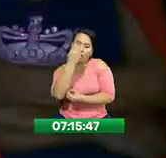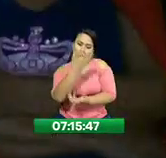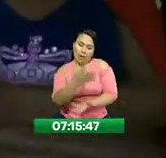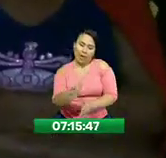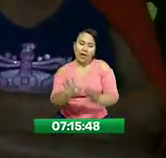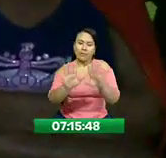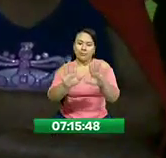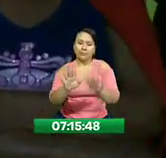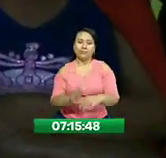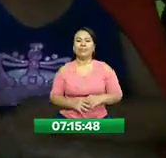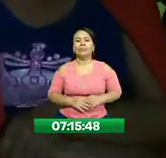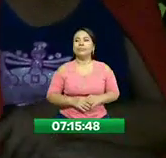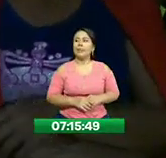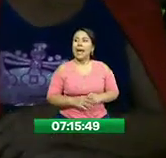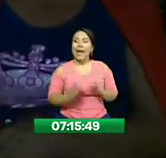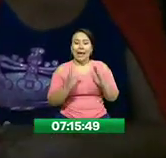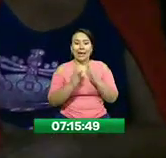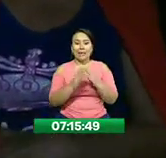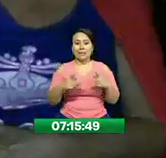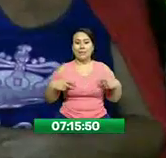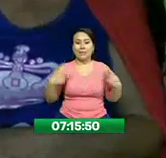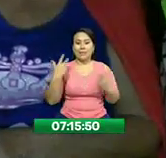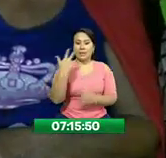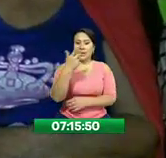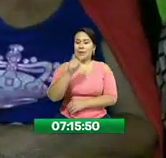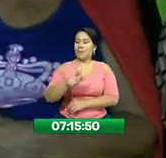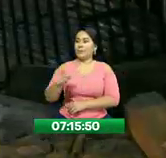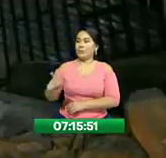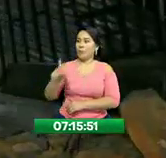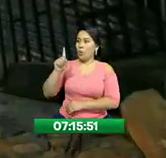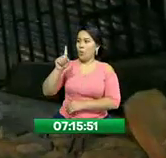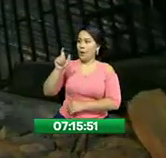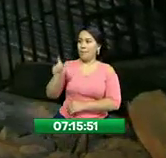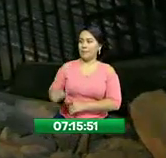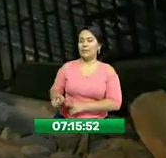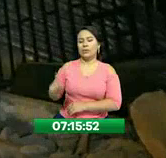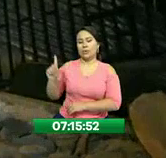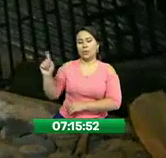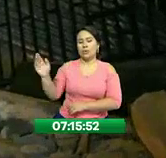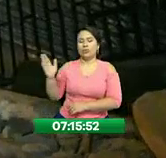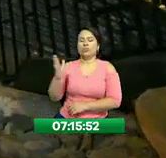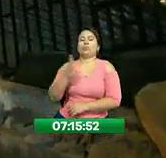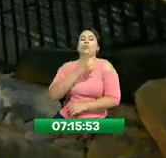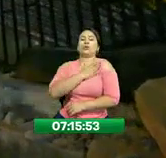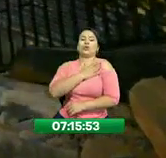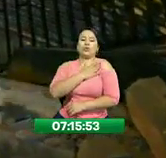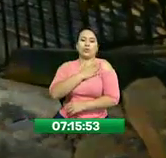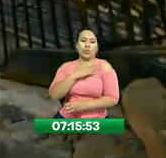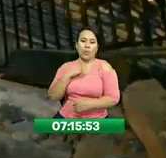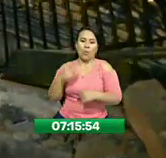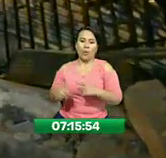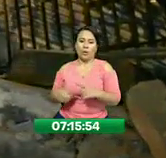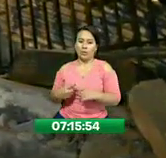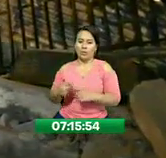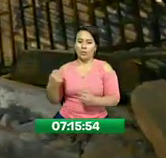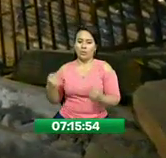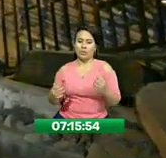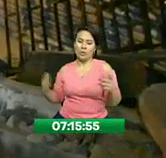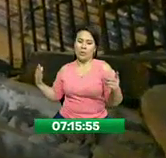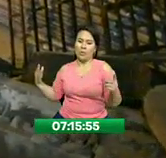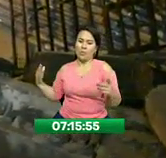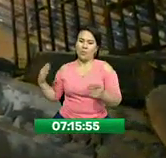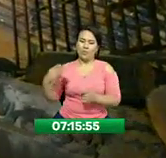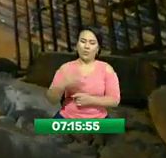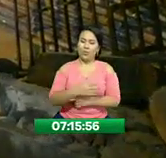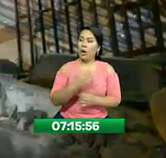alcoholemia. En el inmueble habitaban tres personas, una de ellas se vio afectada al momento de la colisión. El camión